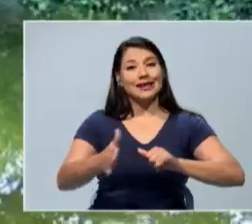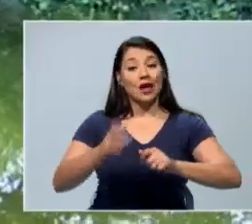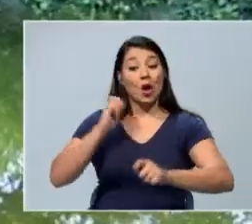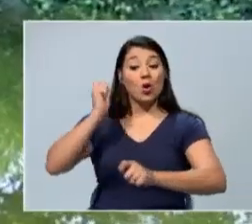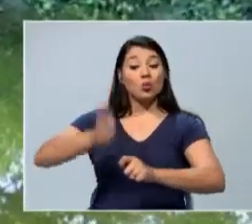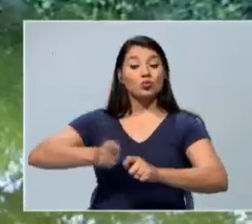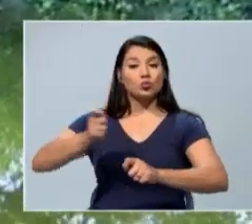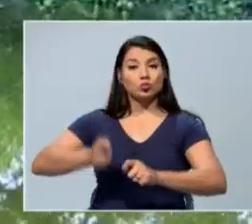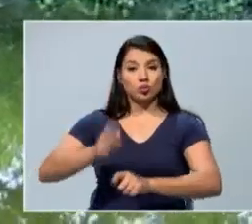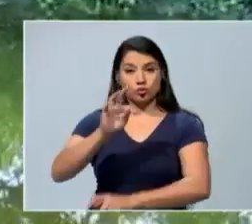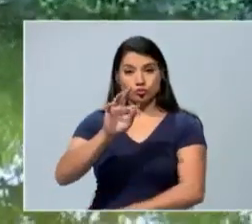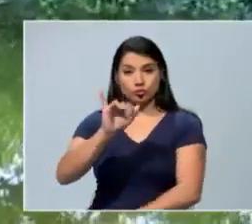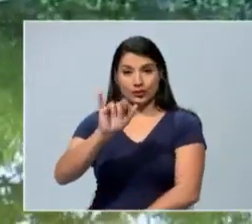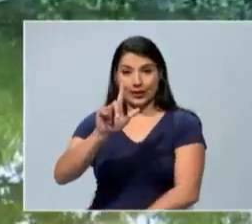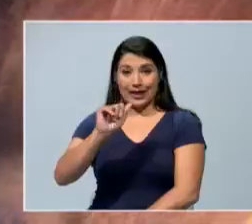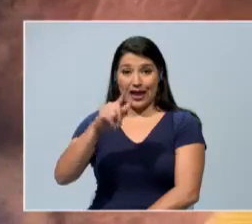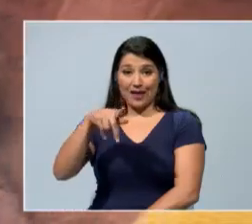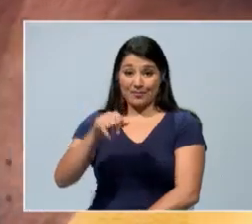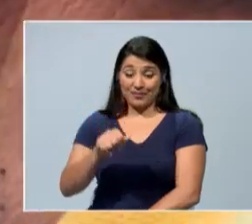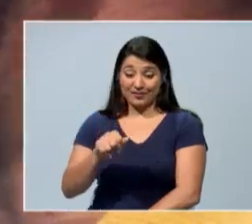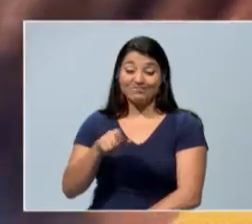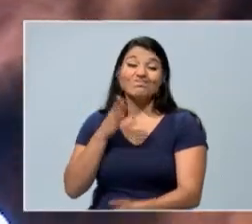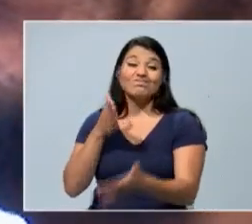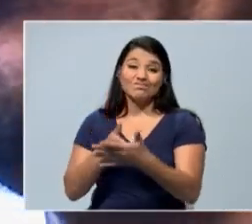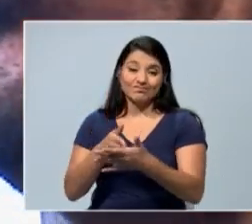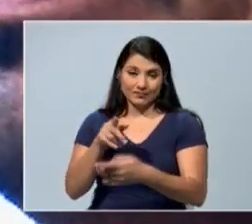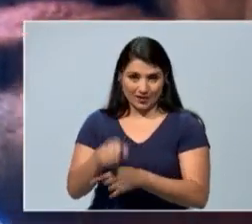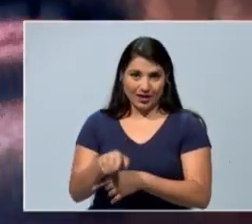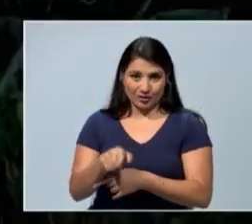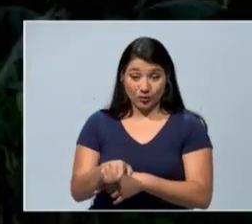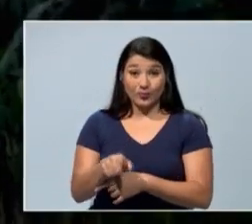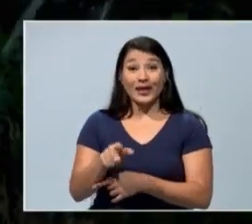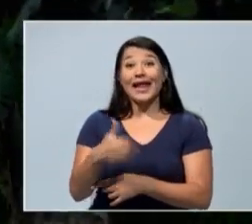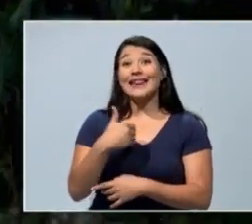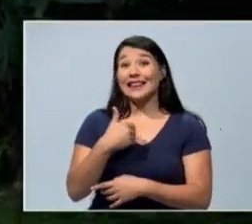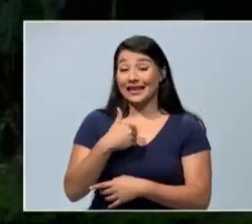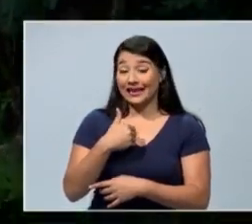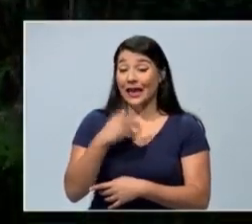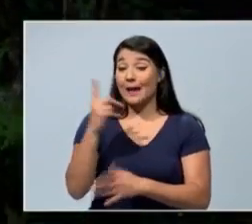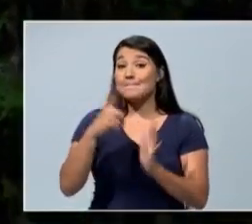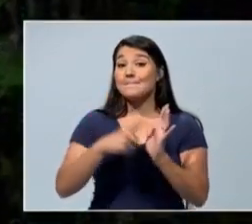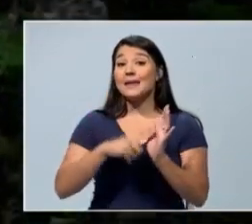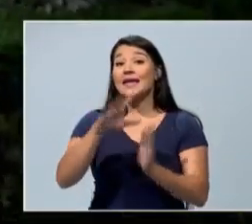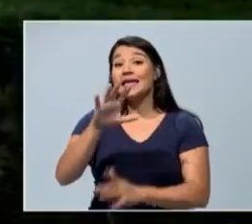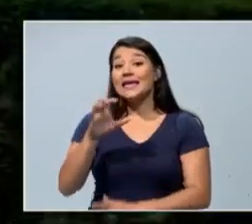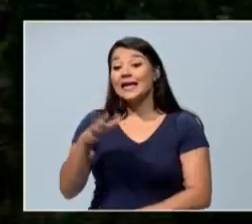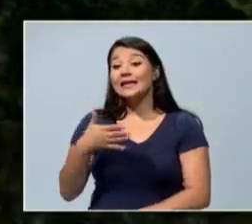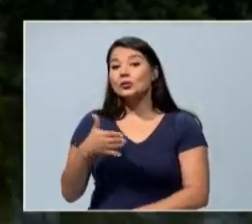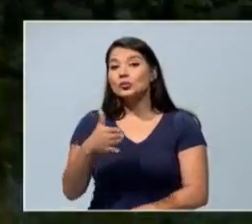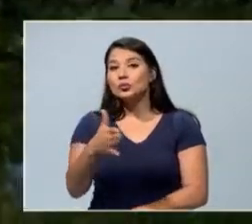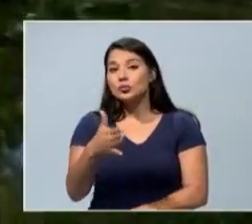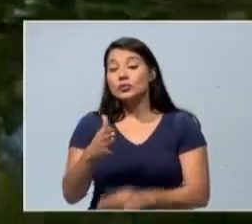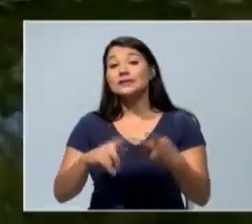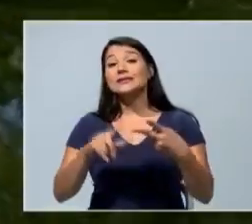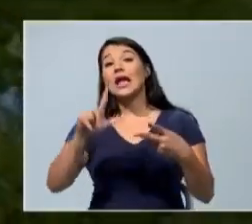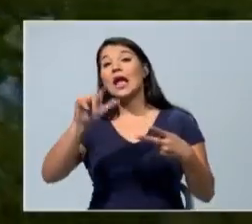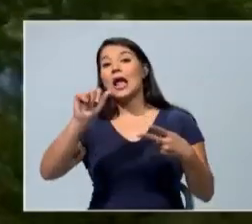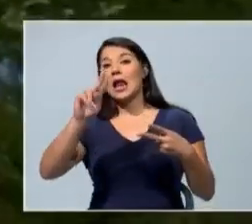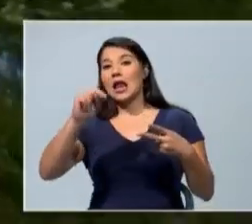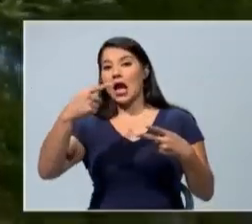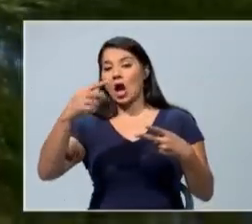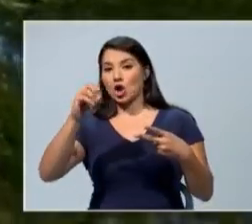Donald Ramírez, dueño de esos estanques, tenía el día del robo y del derrame 1.500 tilapias y miles de langostinos. En